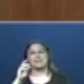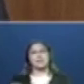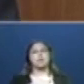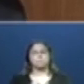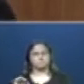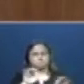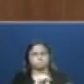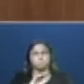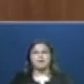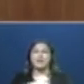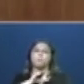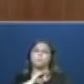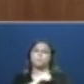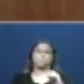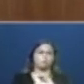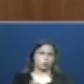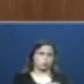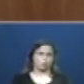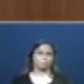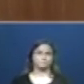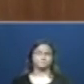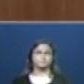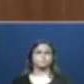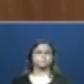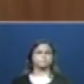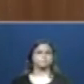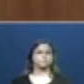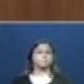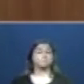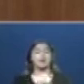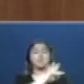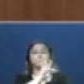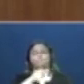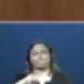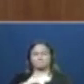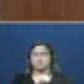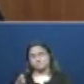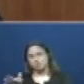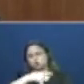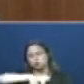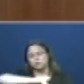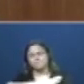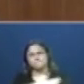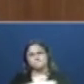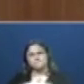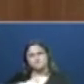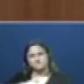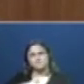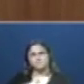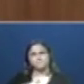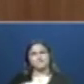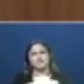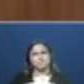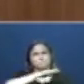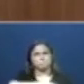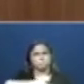para un mayor equilibrio en la cadena de valor por otra parte estamos empeñados en la completa ejecución del